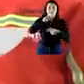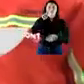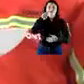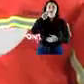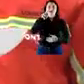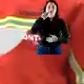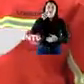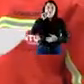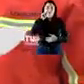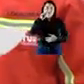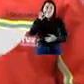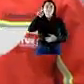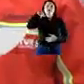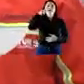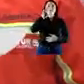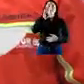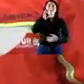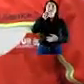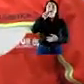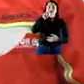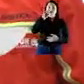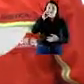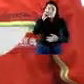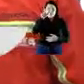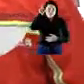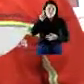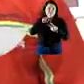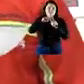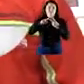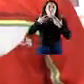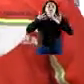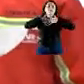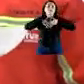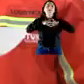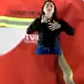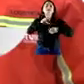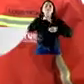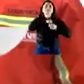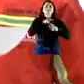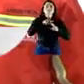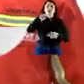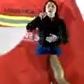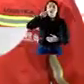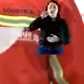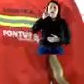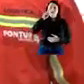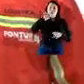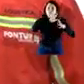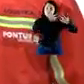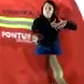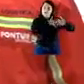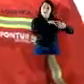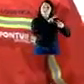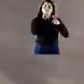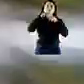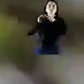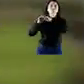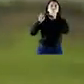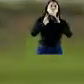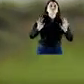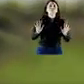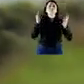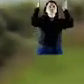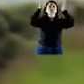Hola a todos, mi nombre es Fernanda Baonza. Mi nombre es Brandon García. Nosotros formamos parte de la empresa Andando Travel. Tenemos el